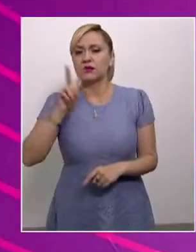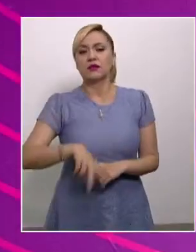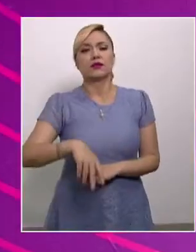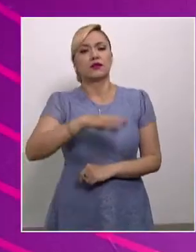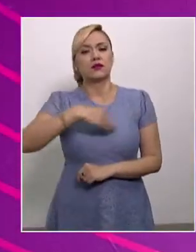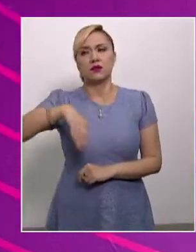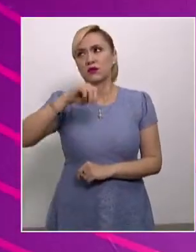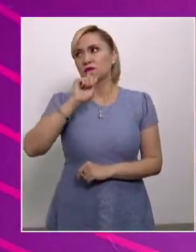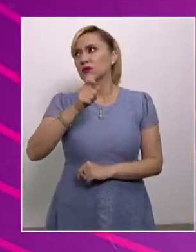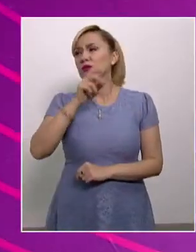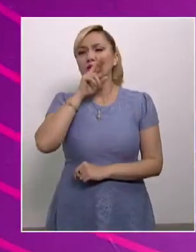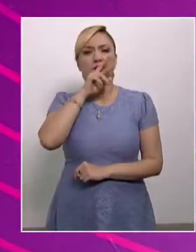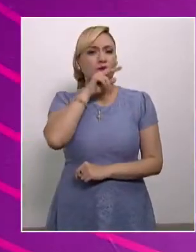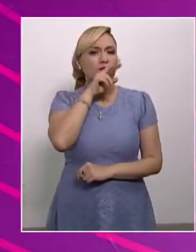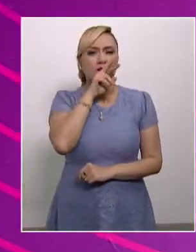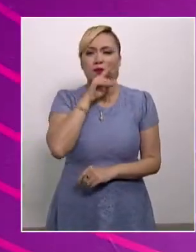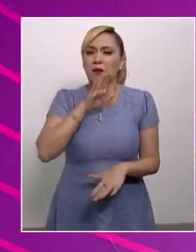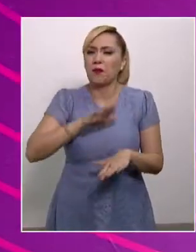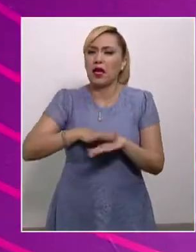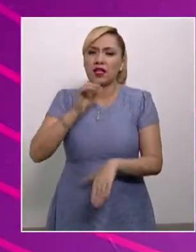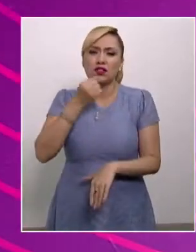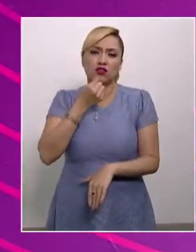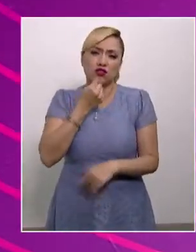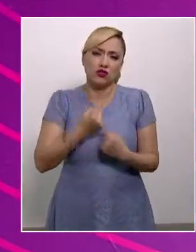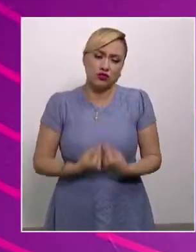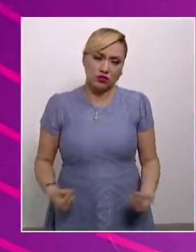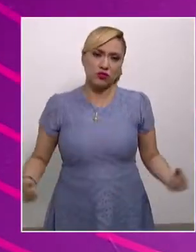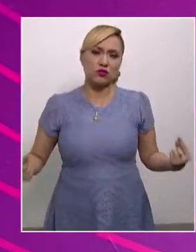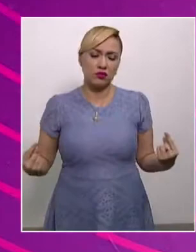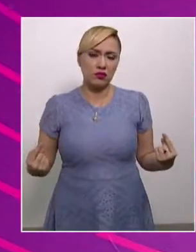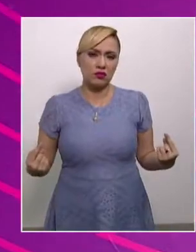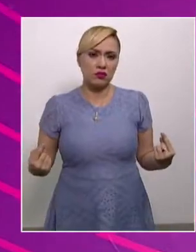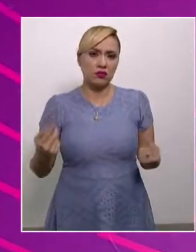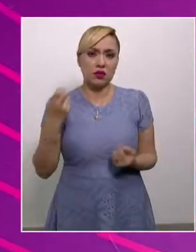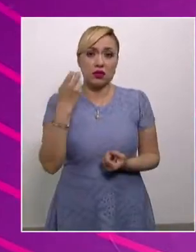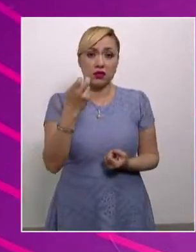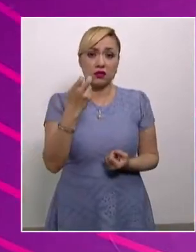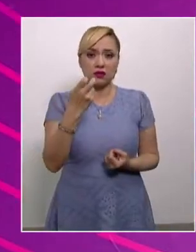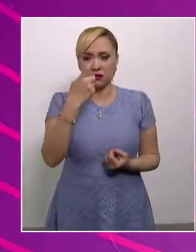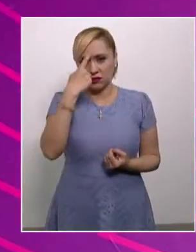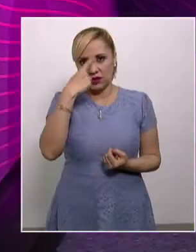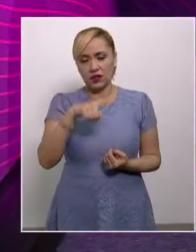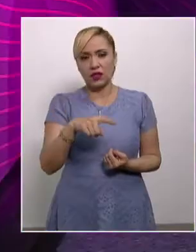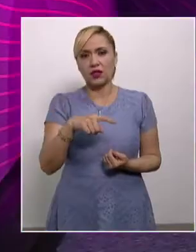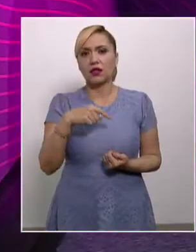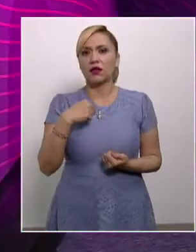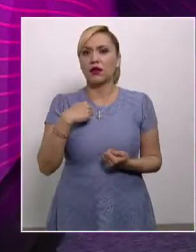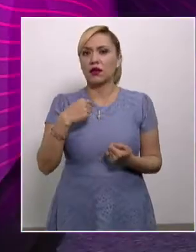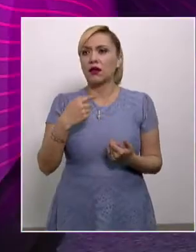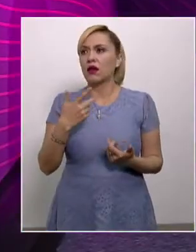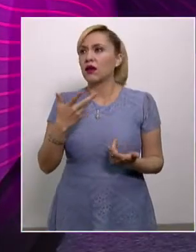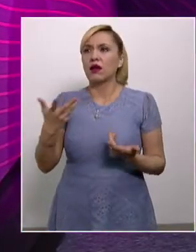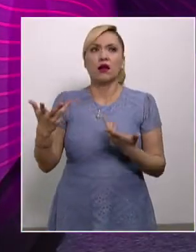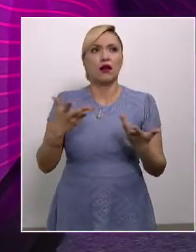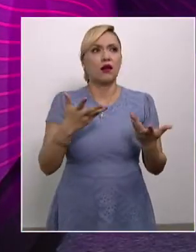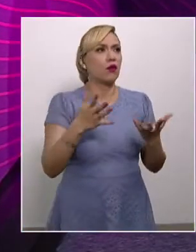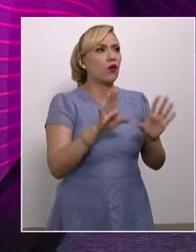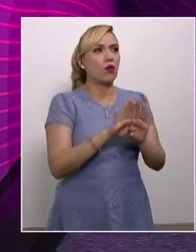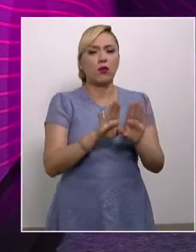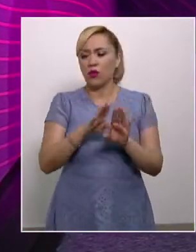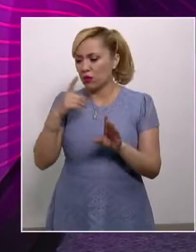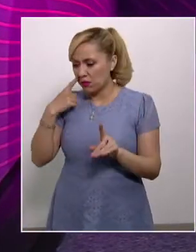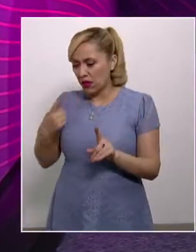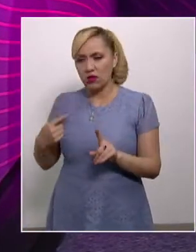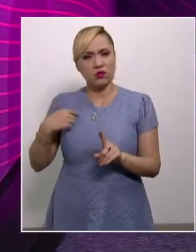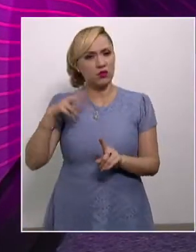infinitamente, por supuesto, la infancia. Solamente, y para pasarle la voz y todo esto, a mí se me hace brutal. Hace